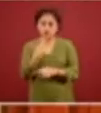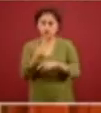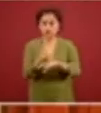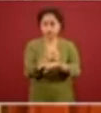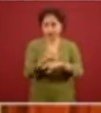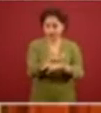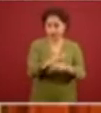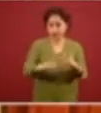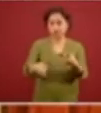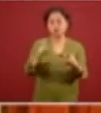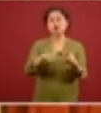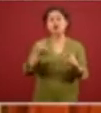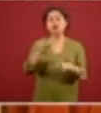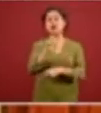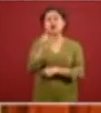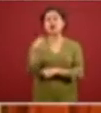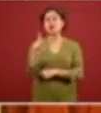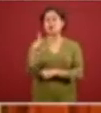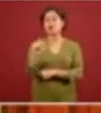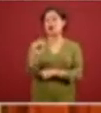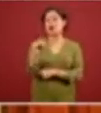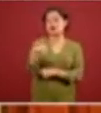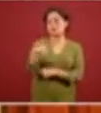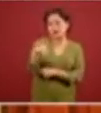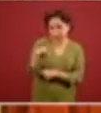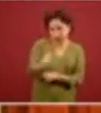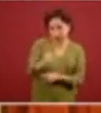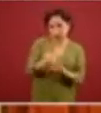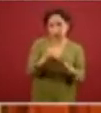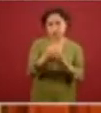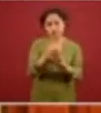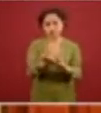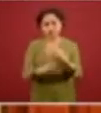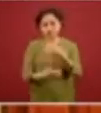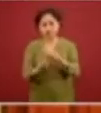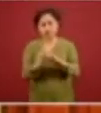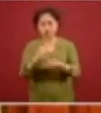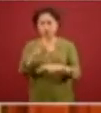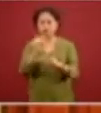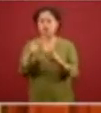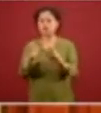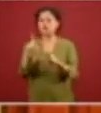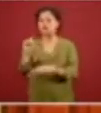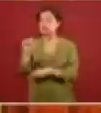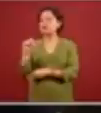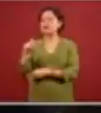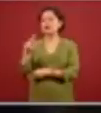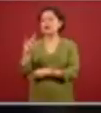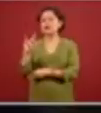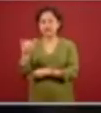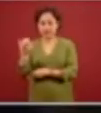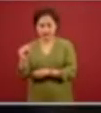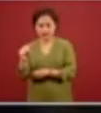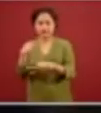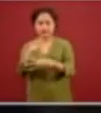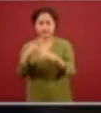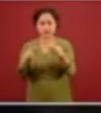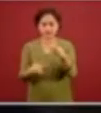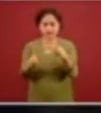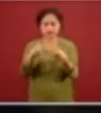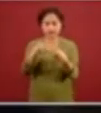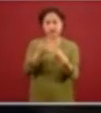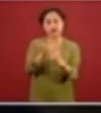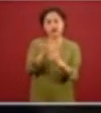plasma y el tercero son las plaquetas. Los dos primeros tienen una